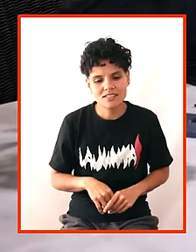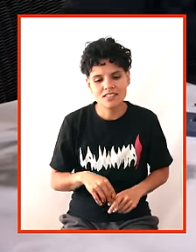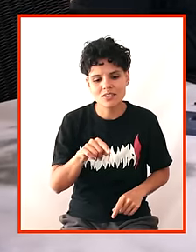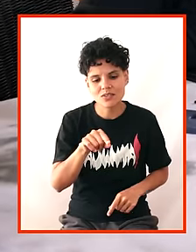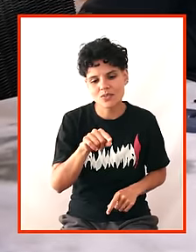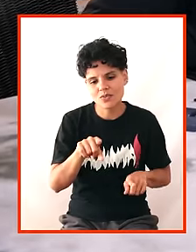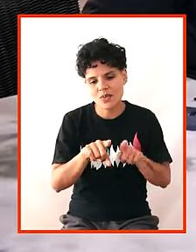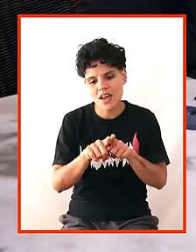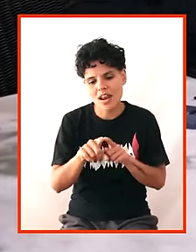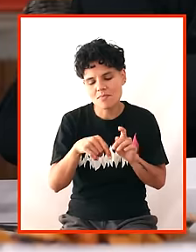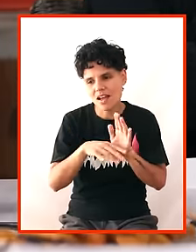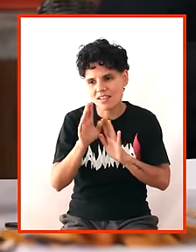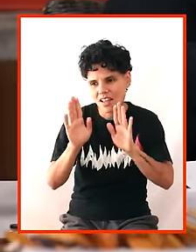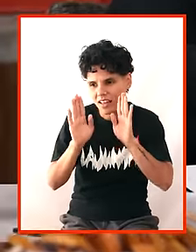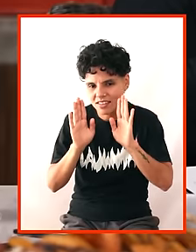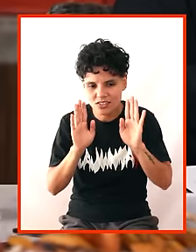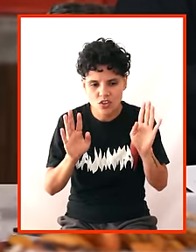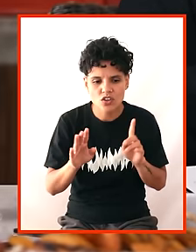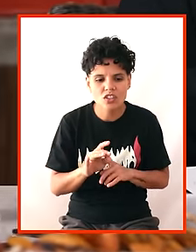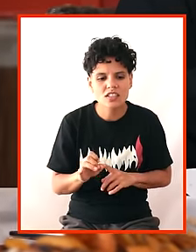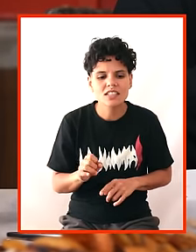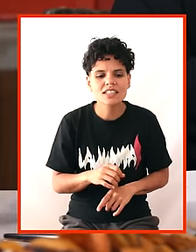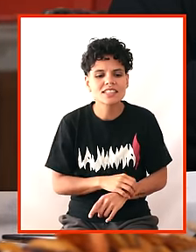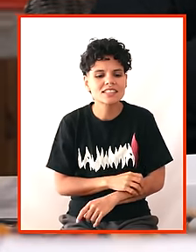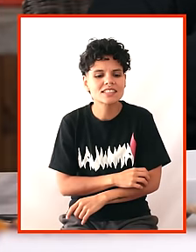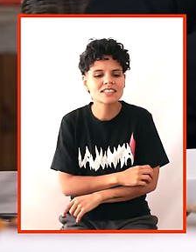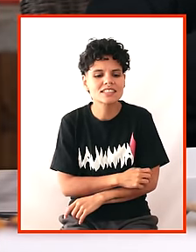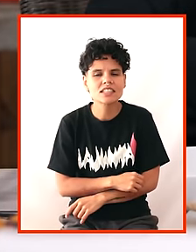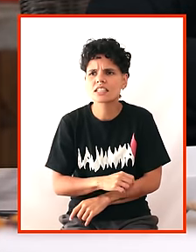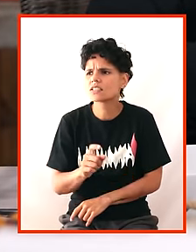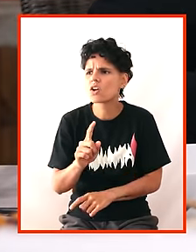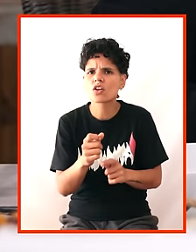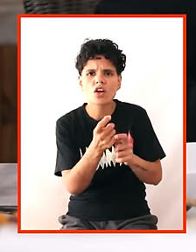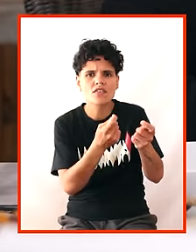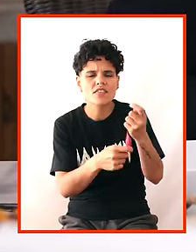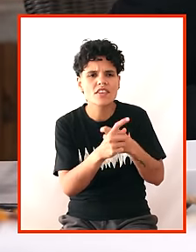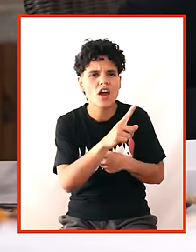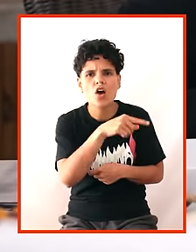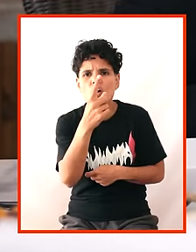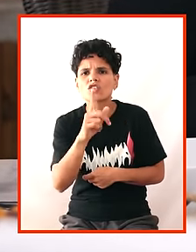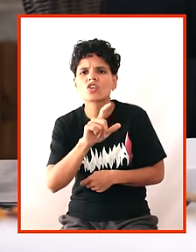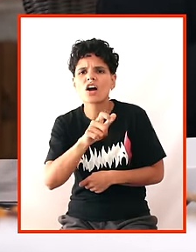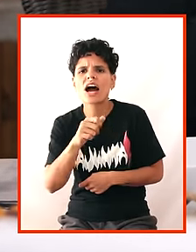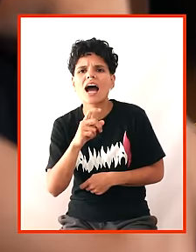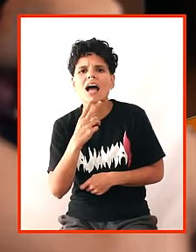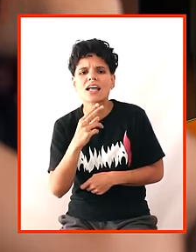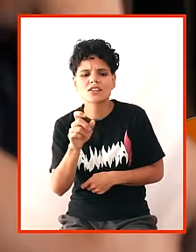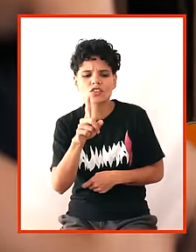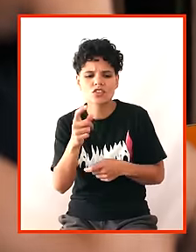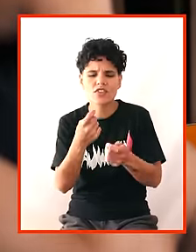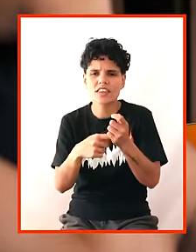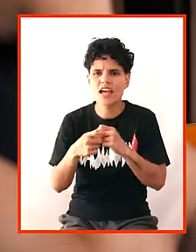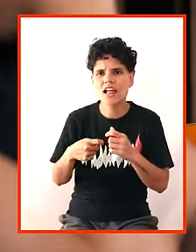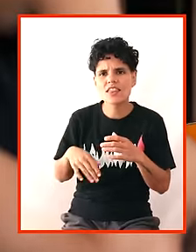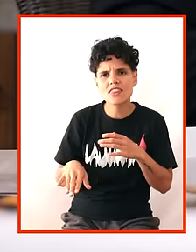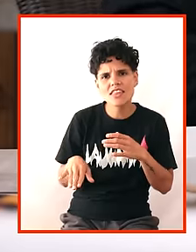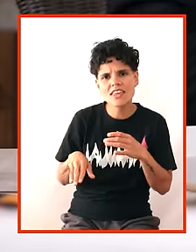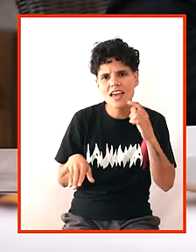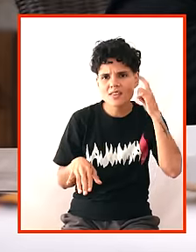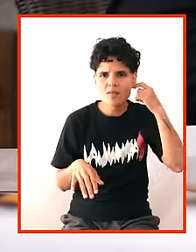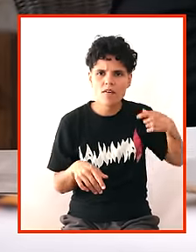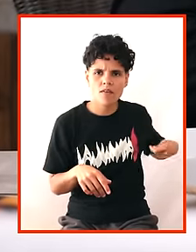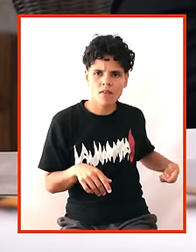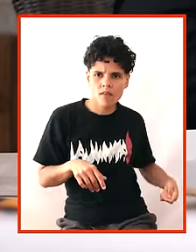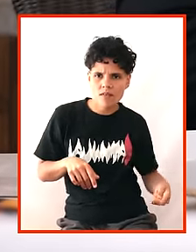Maxi. El Maxi, regrabado, y si no te lo vendía el gato. El gato de gatos. ¿Te acordás del gato, no? El DJ. Te pasaba por debajo. No, tengo